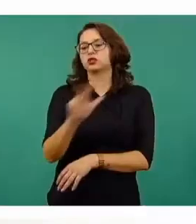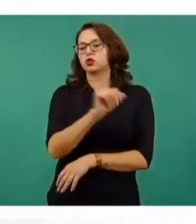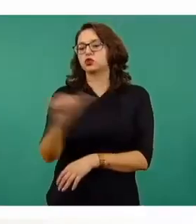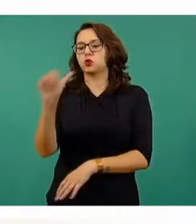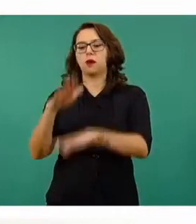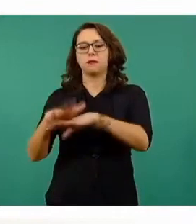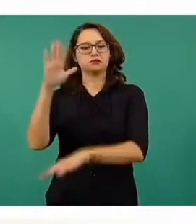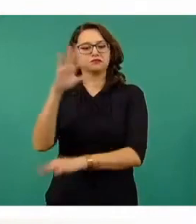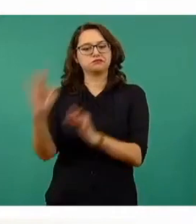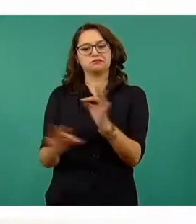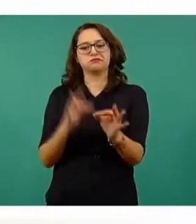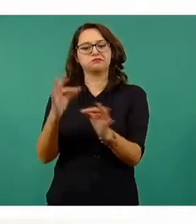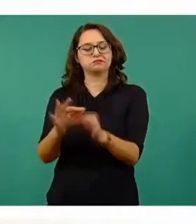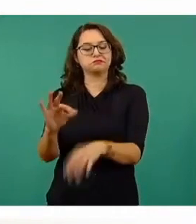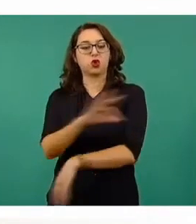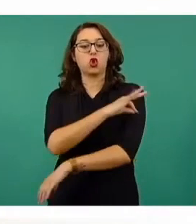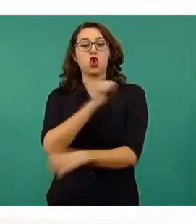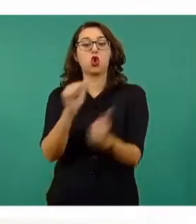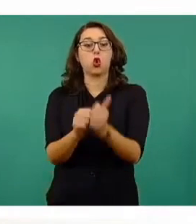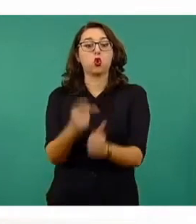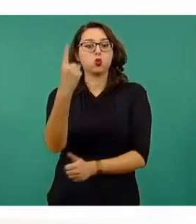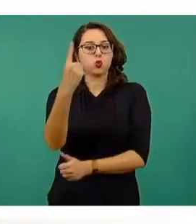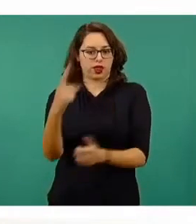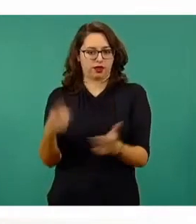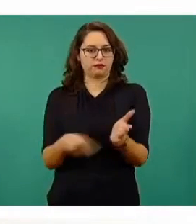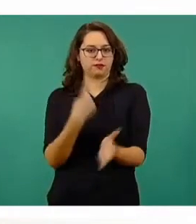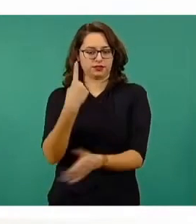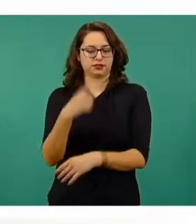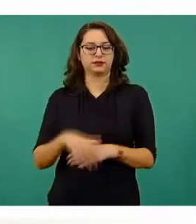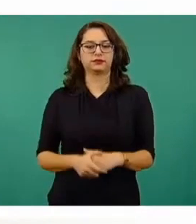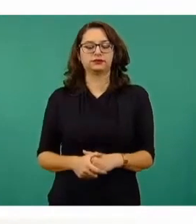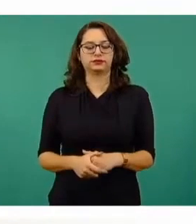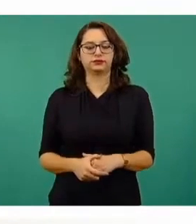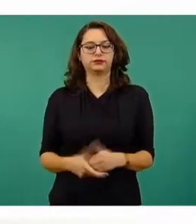epidemia. Llevamos ya casi 108